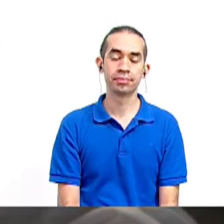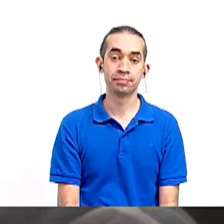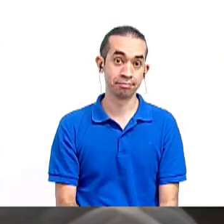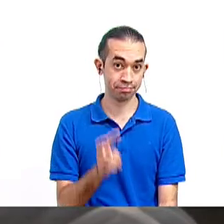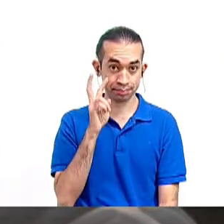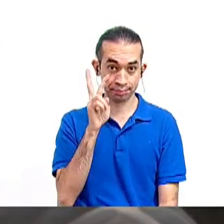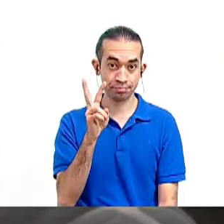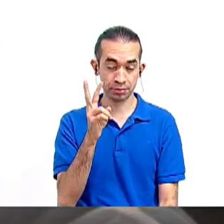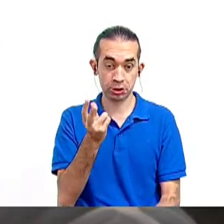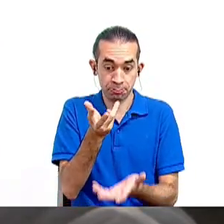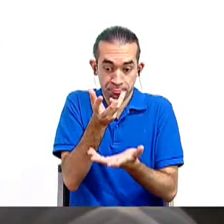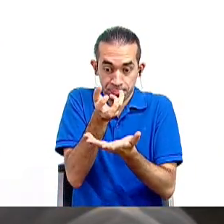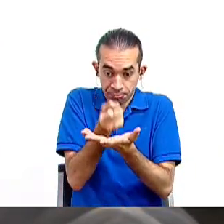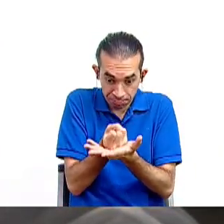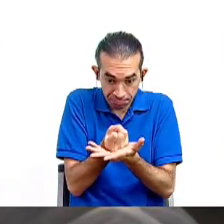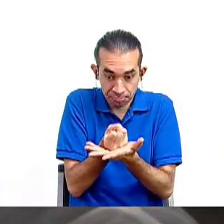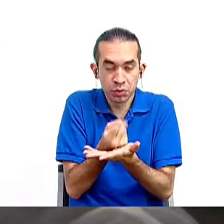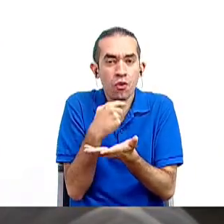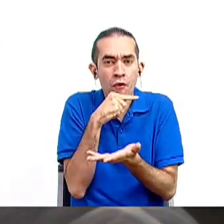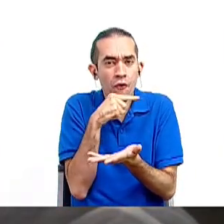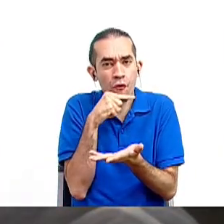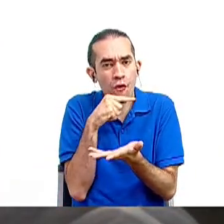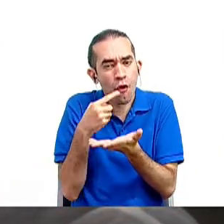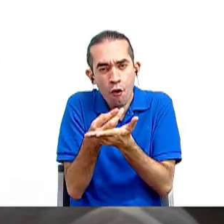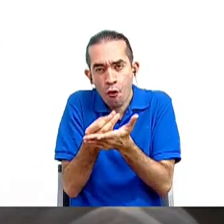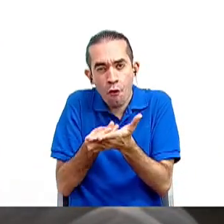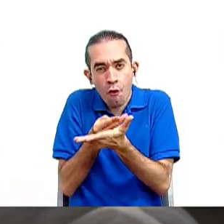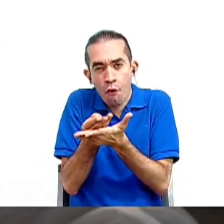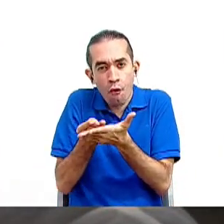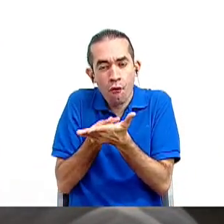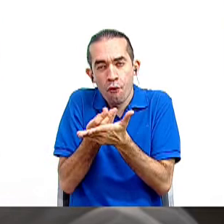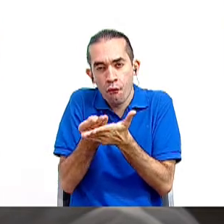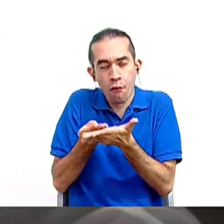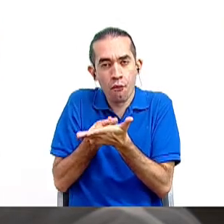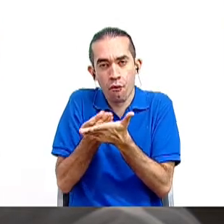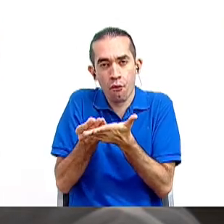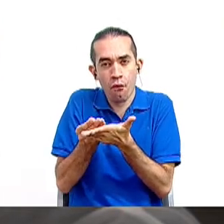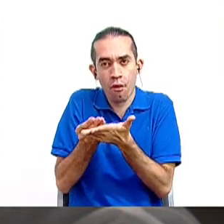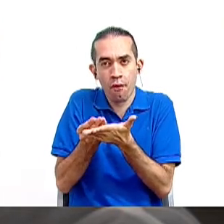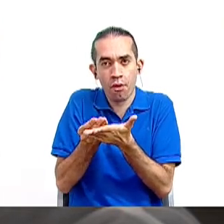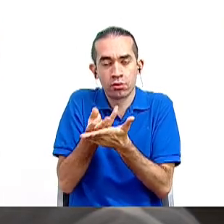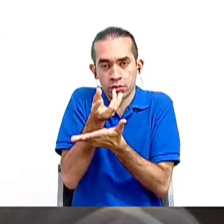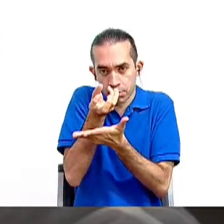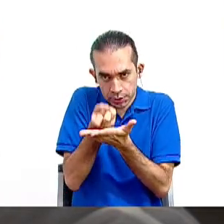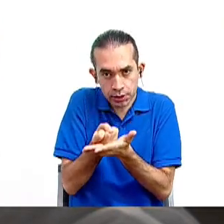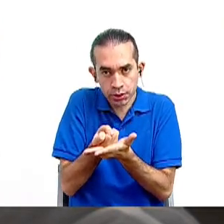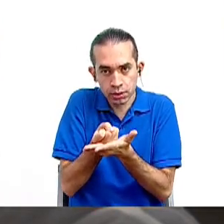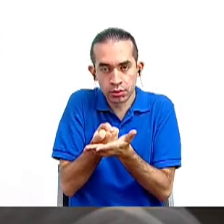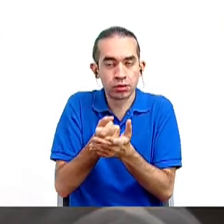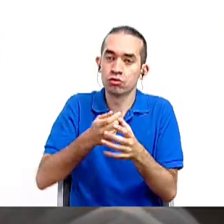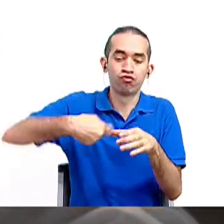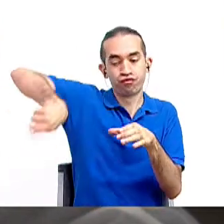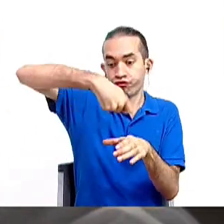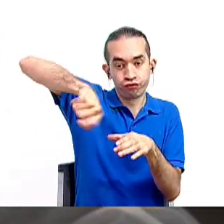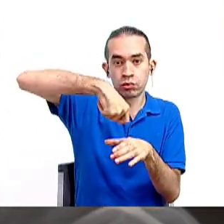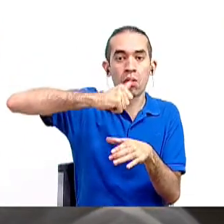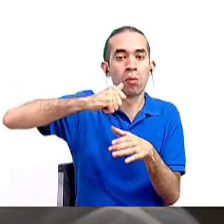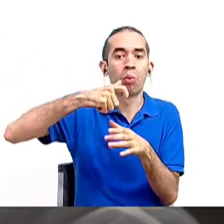ese precipitado es de color rojizo. Es un precipitado porque no se disuelve en